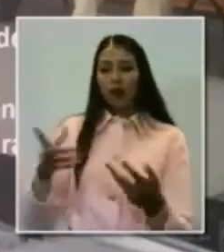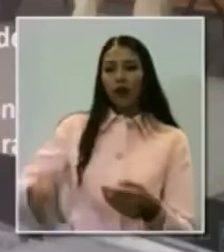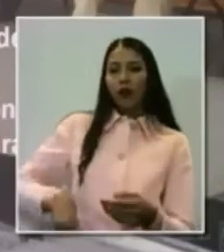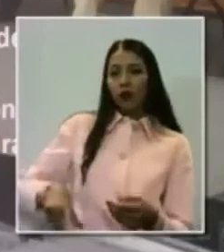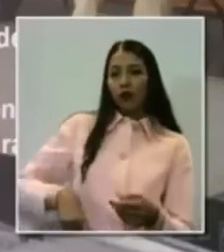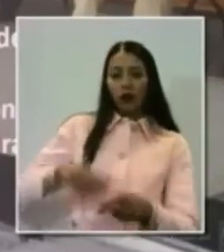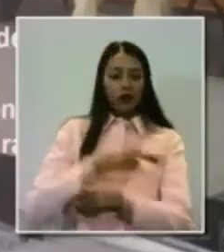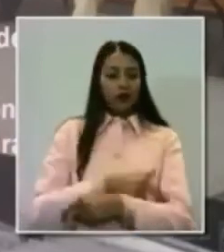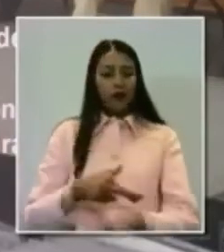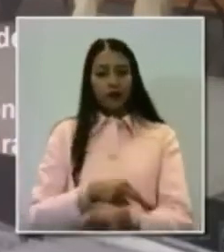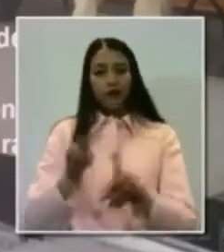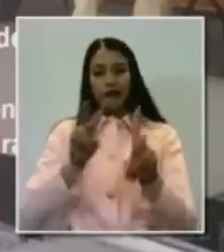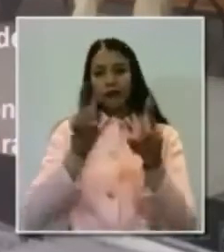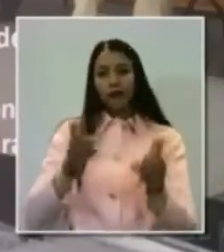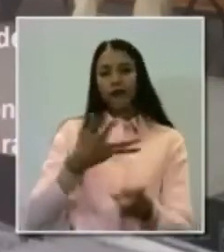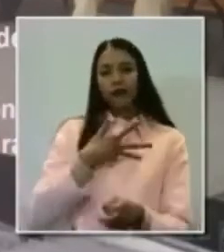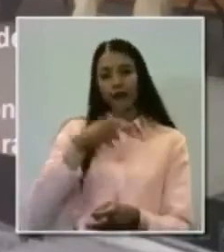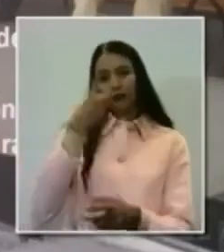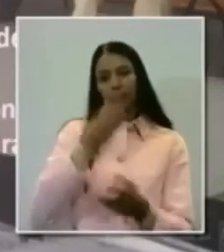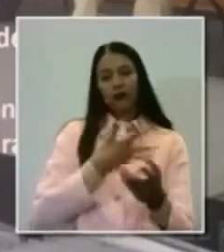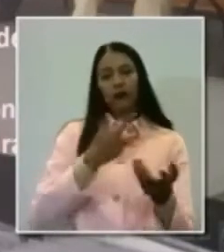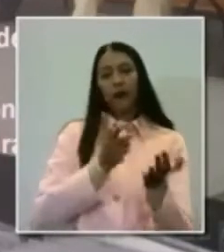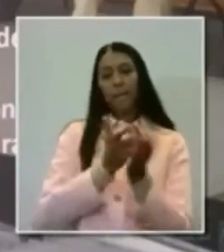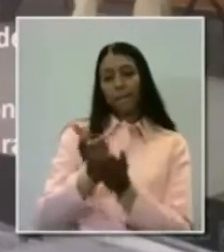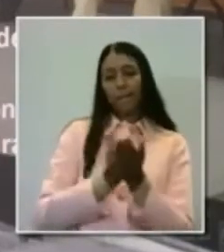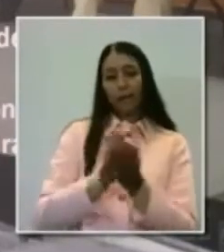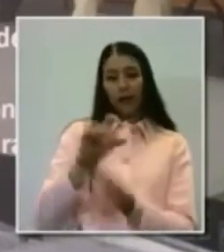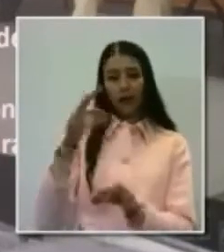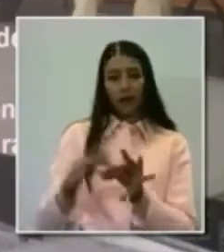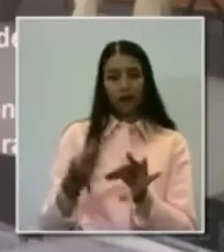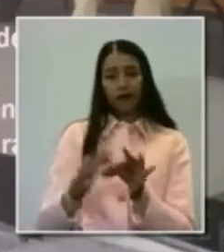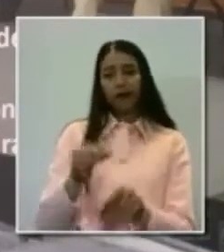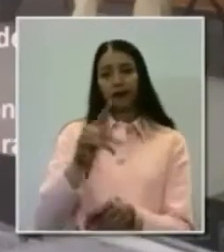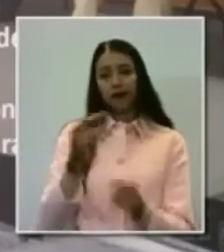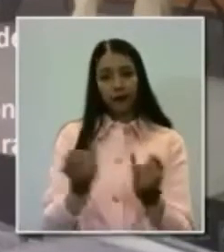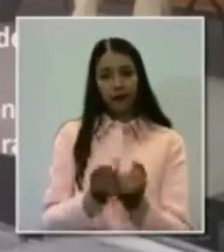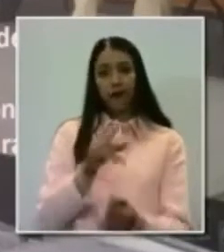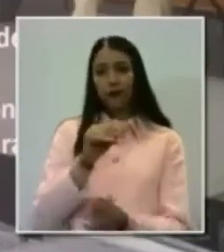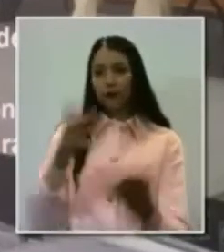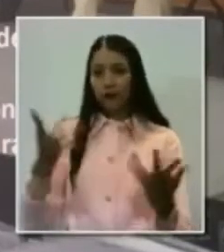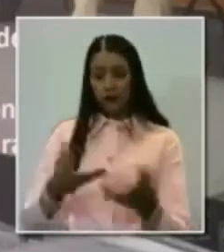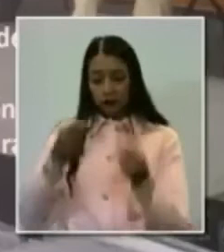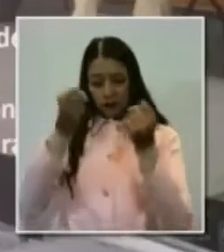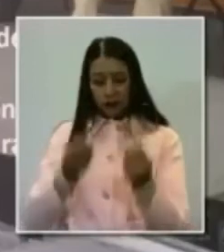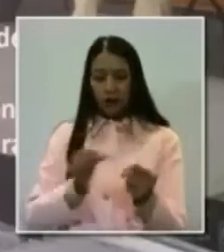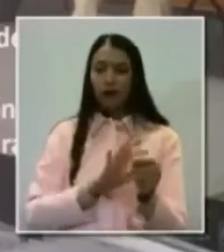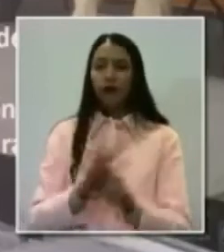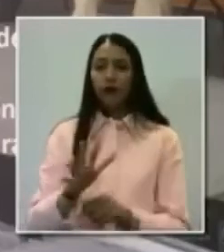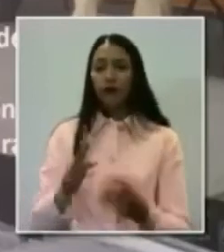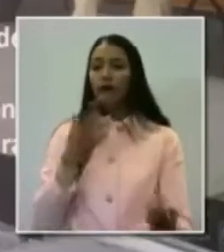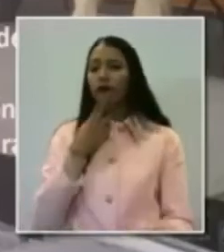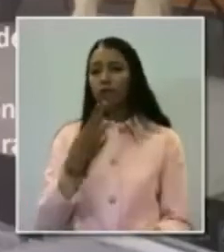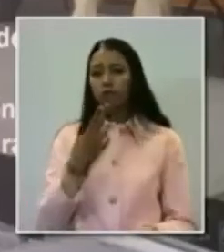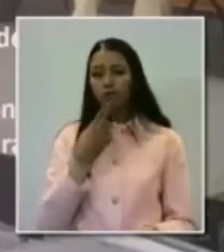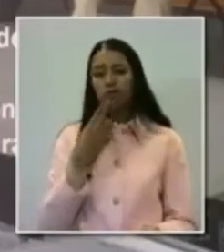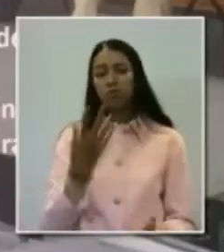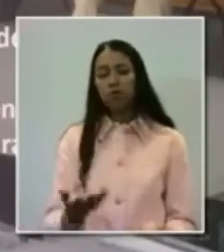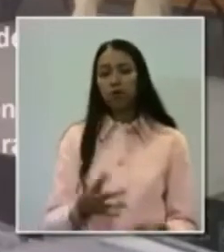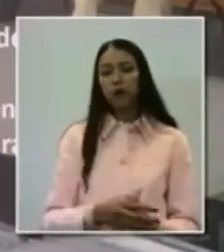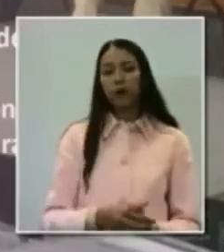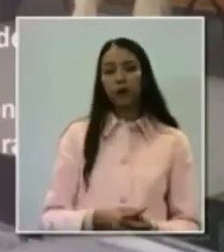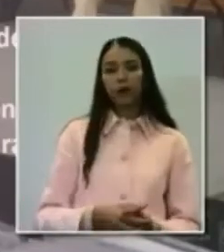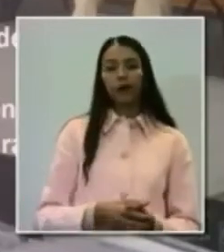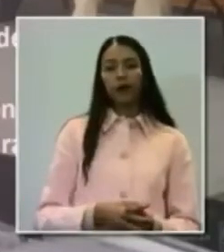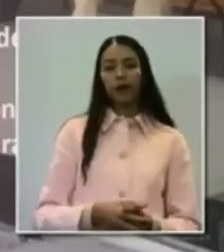en las gestiones con respecto a tener el pago puntual, pero sobre todo que no estamos dando certeza de la aplicación y